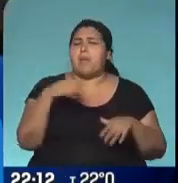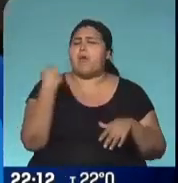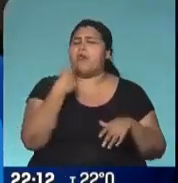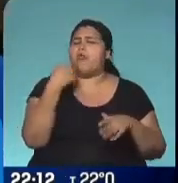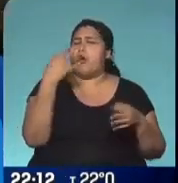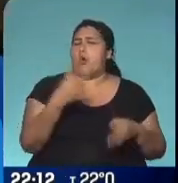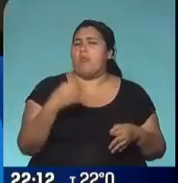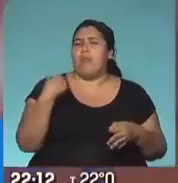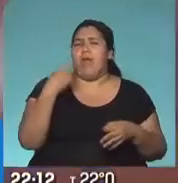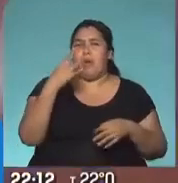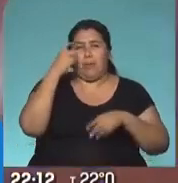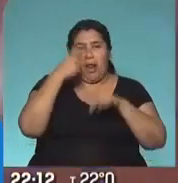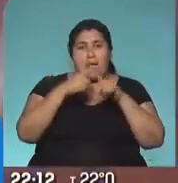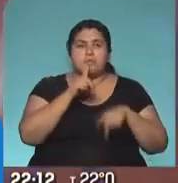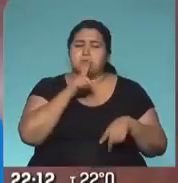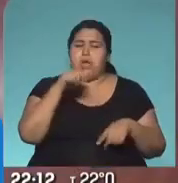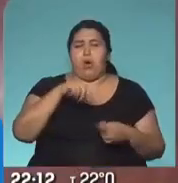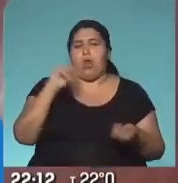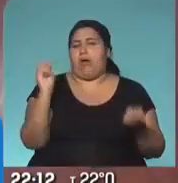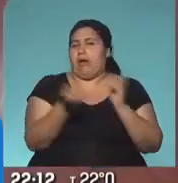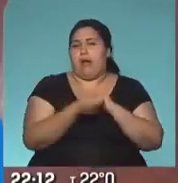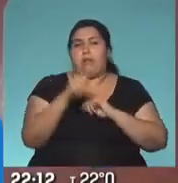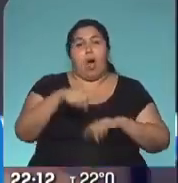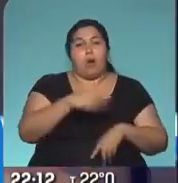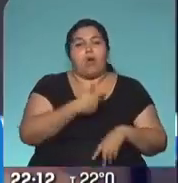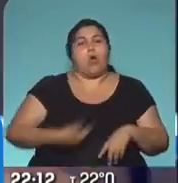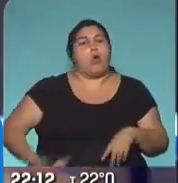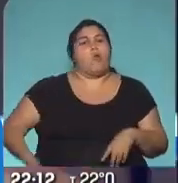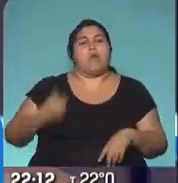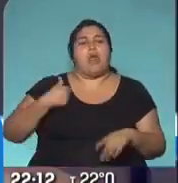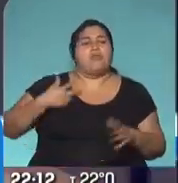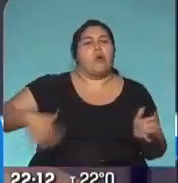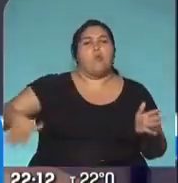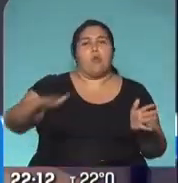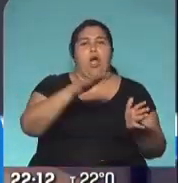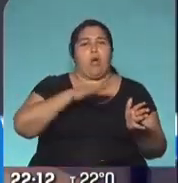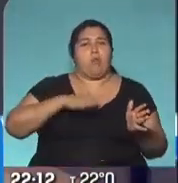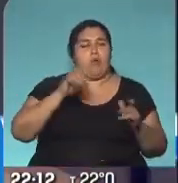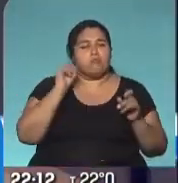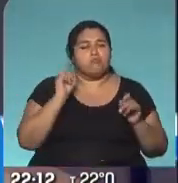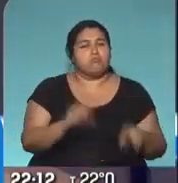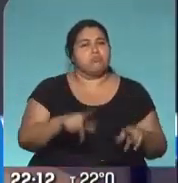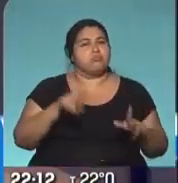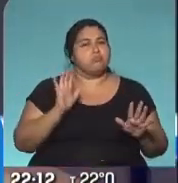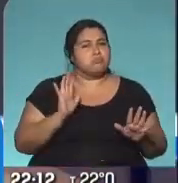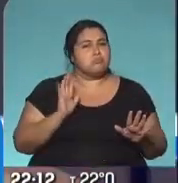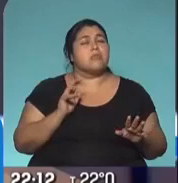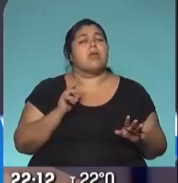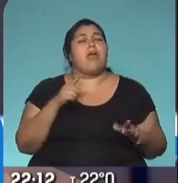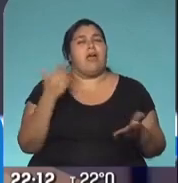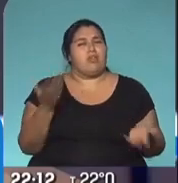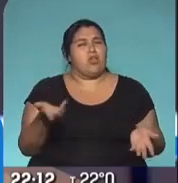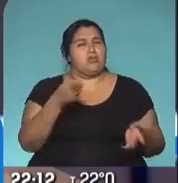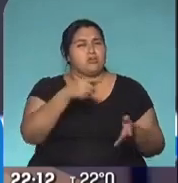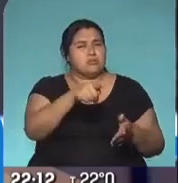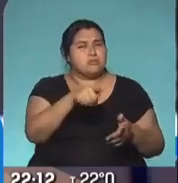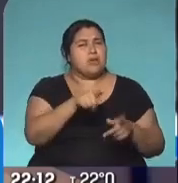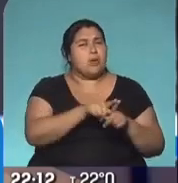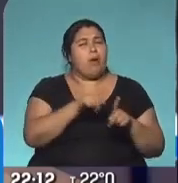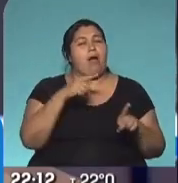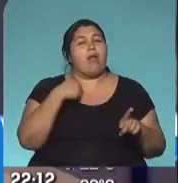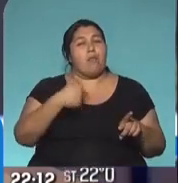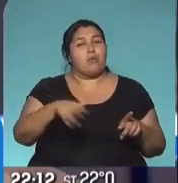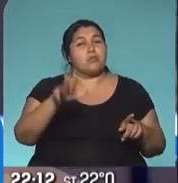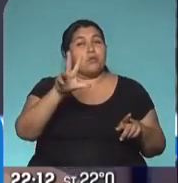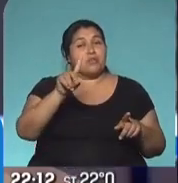Brexit, ya cambió. Ahora es gobierno del pueblo. Gobierno del pueblo que evidentemente va hacia el 31 de